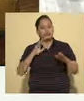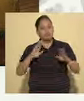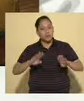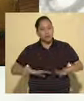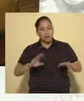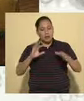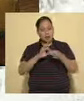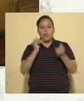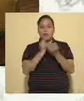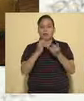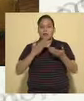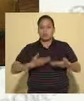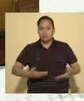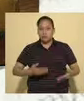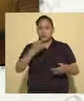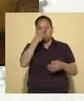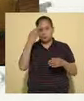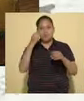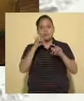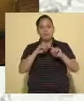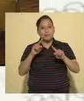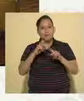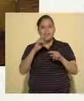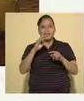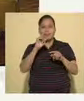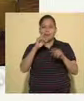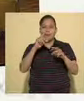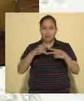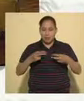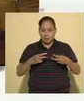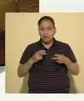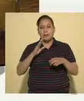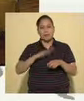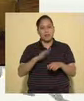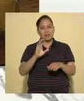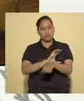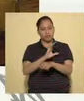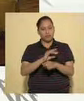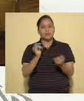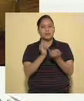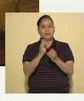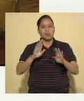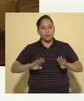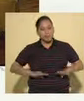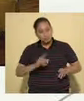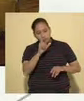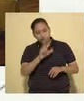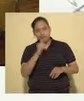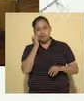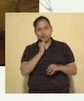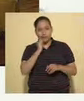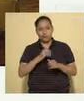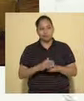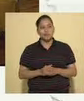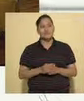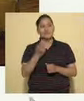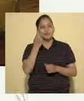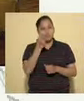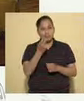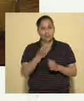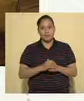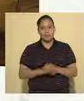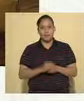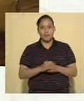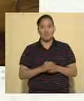ropa interior, que nos va a dar como mucha energía. Exacto. Y bueno, ya los colores que van con nuestra personalidad en la parte externa, ¿no?